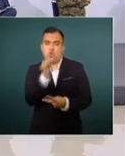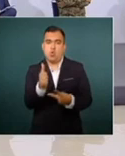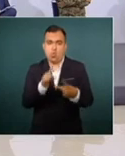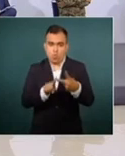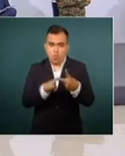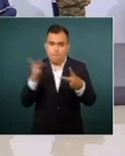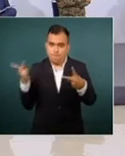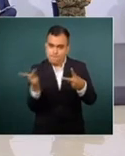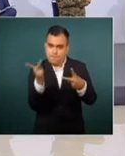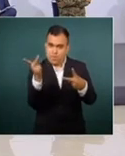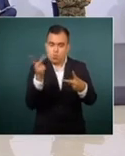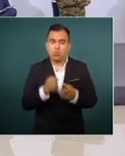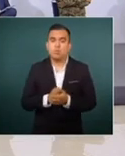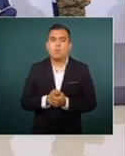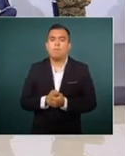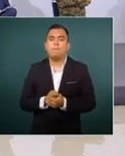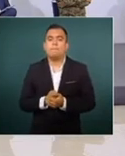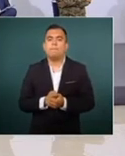Bueno,